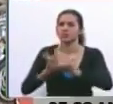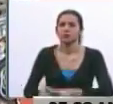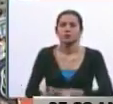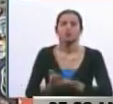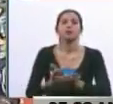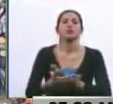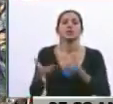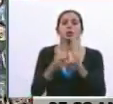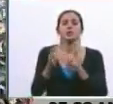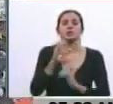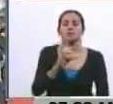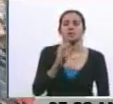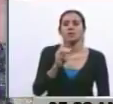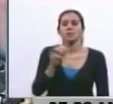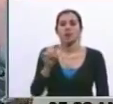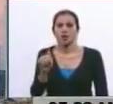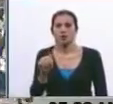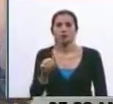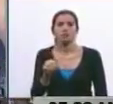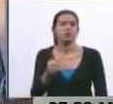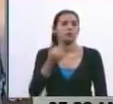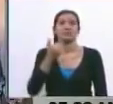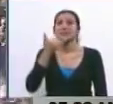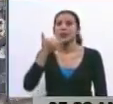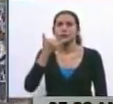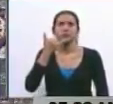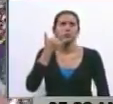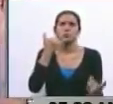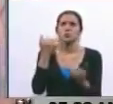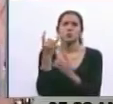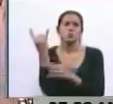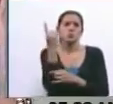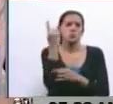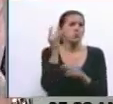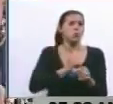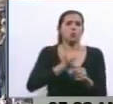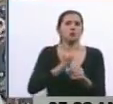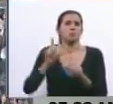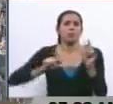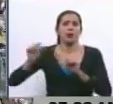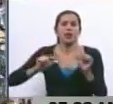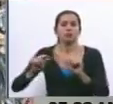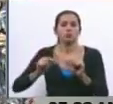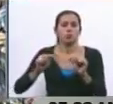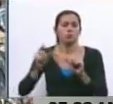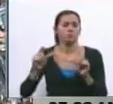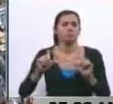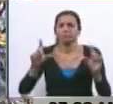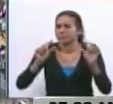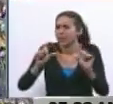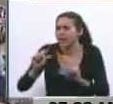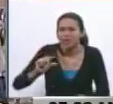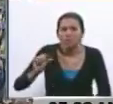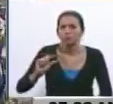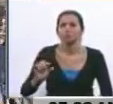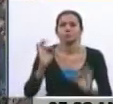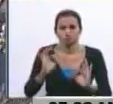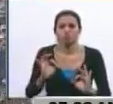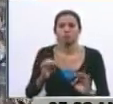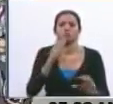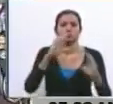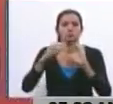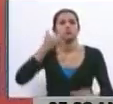CDMA, es un teléfono que te comunica donde quiera que estés y a un módico precio. O sea que es un teléfono que te garantiza la conexión.